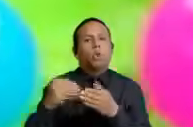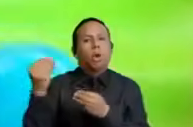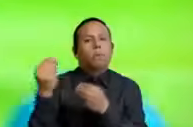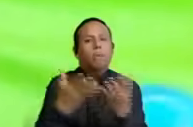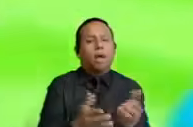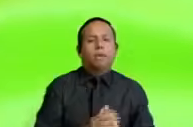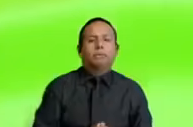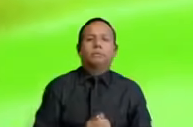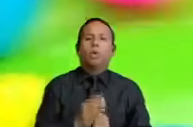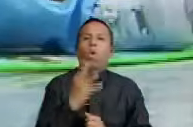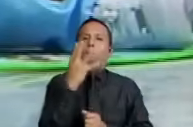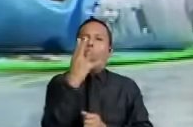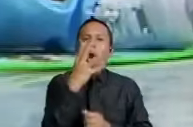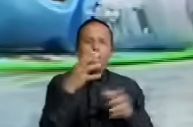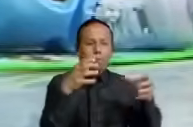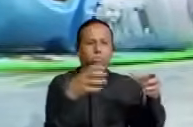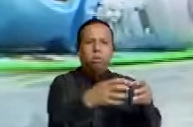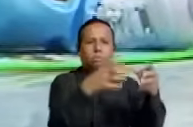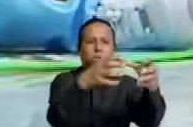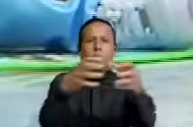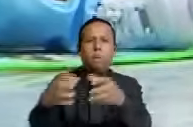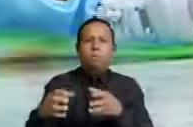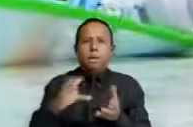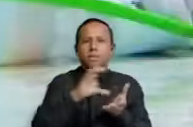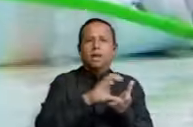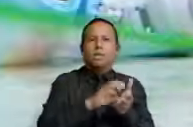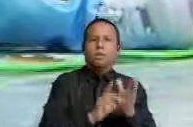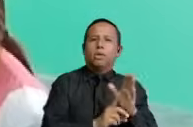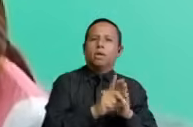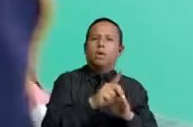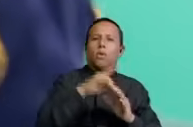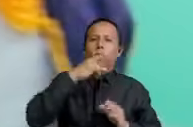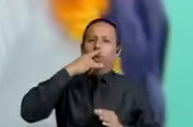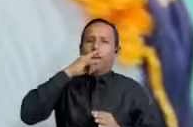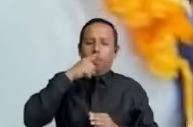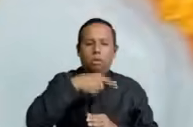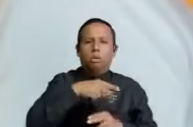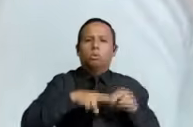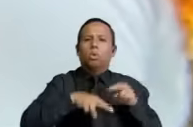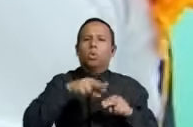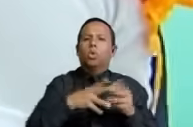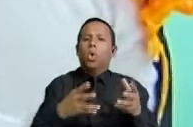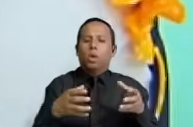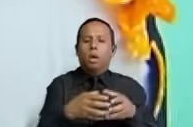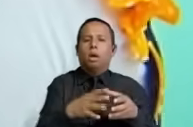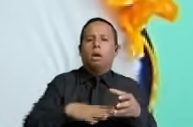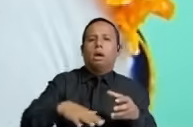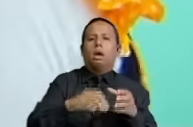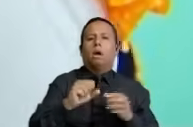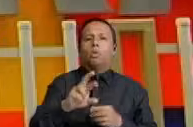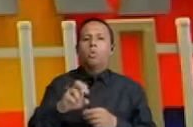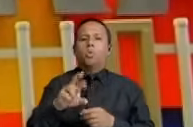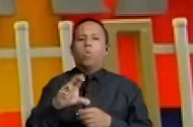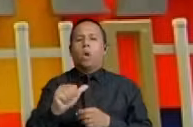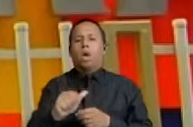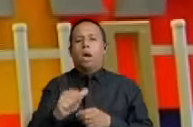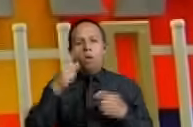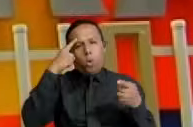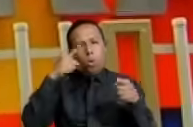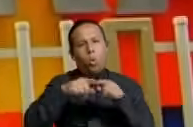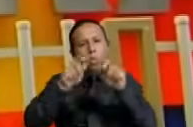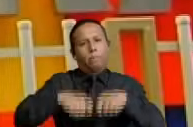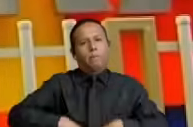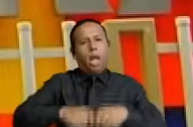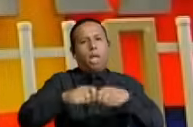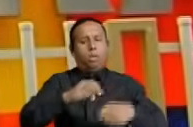es el cuarto centro de desarrollo infantil que tiene daule y fue construido en la Aurora en un convenio entre el municipio y